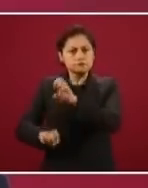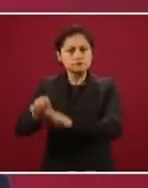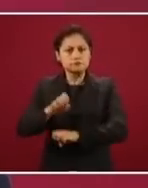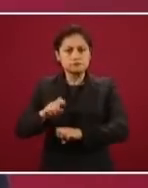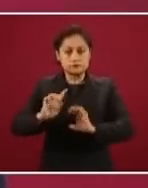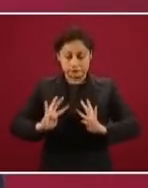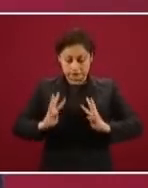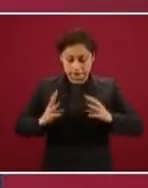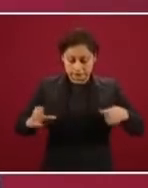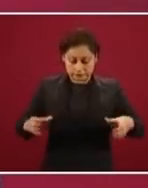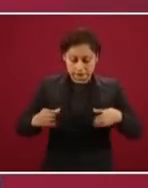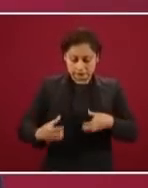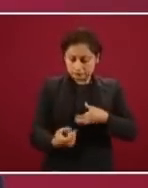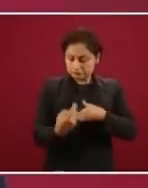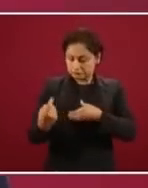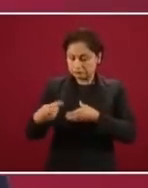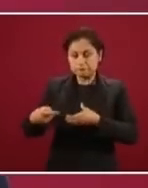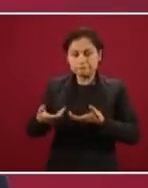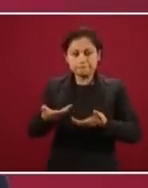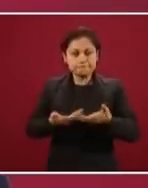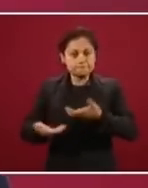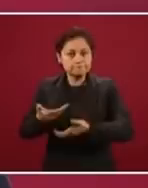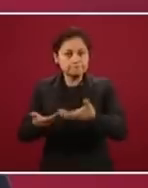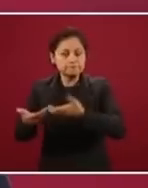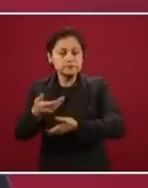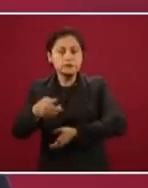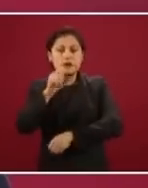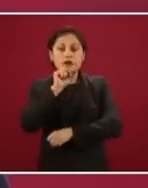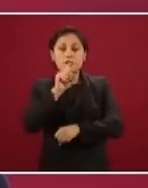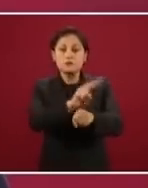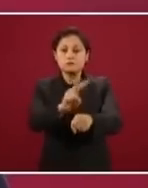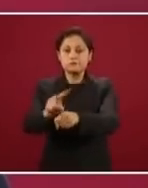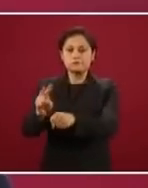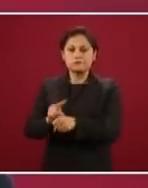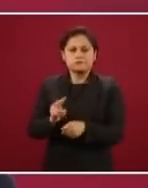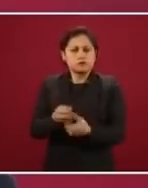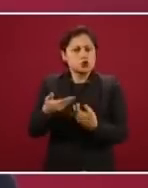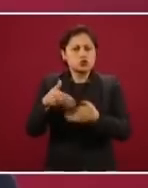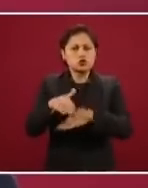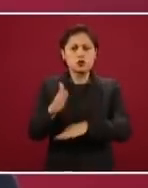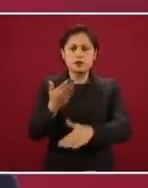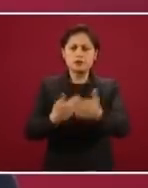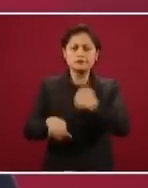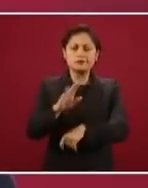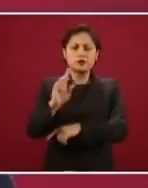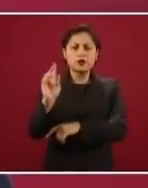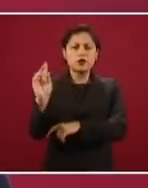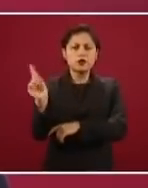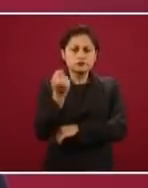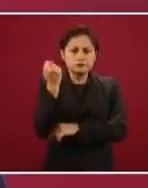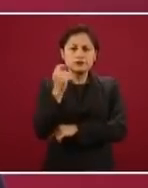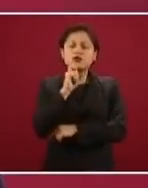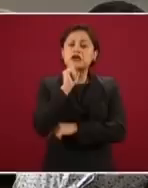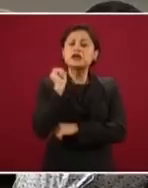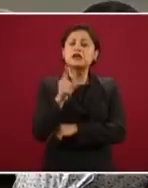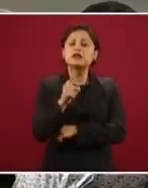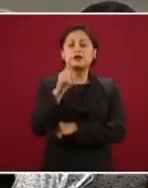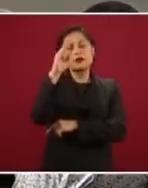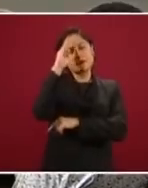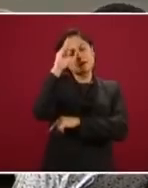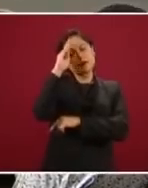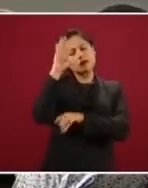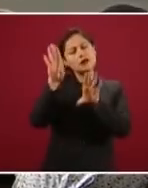prácticas mantendrá un monitoreo del progreso de la transacción digital identificará habilidades requeridas en el futuro